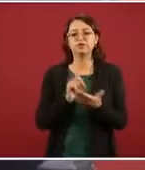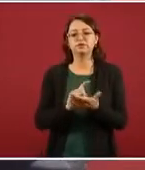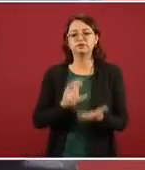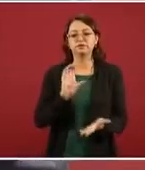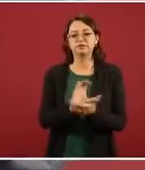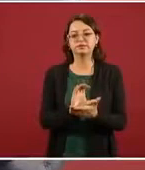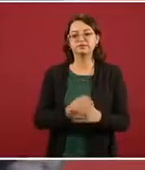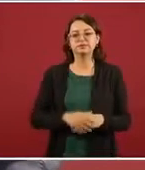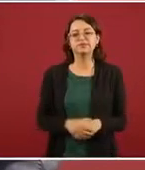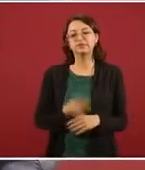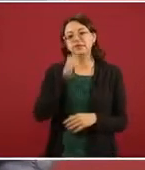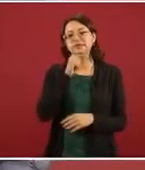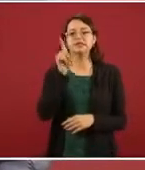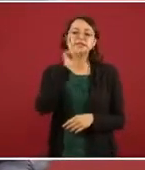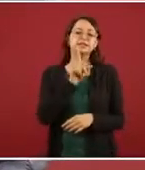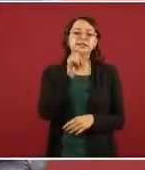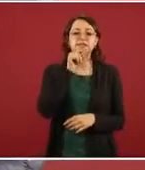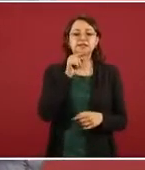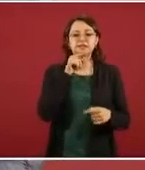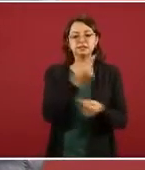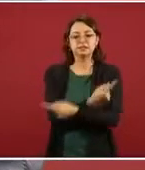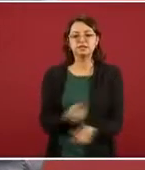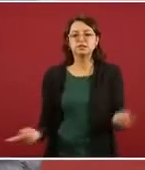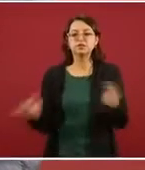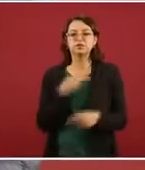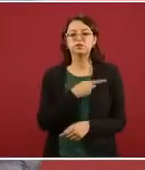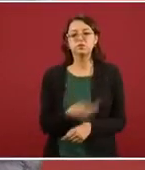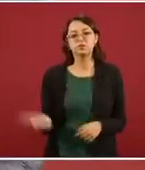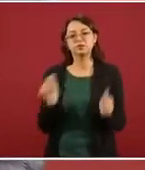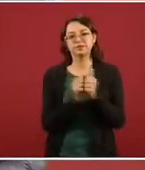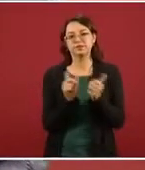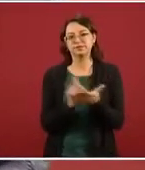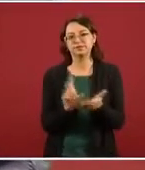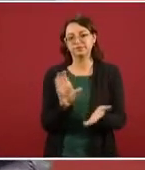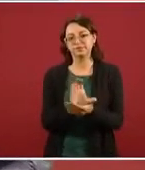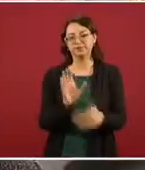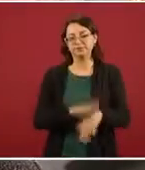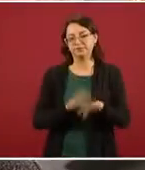todo niñas, niños, pobres con discapacidad.